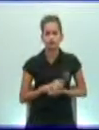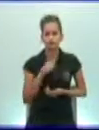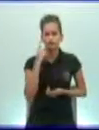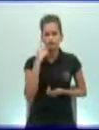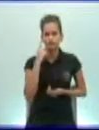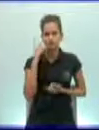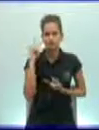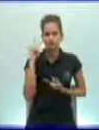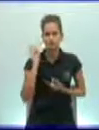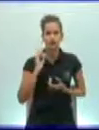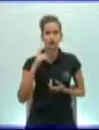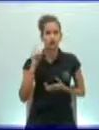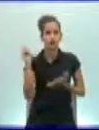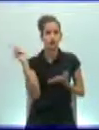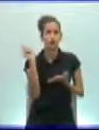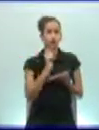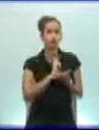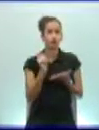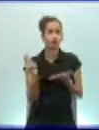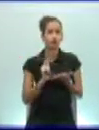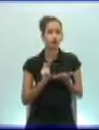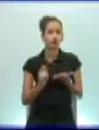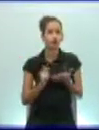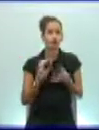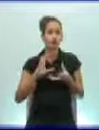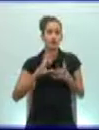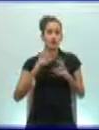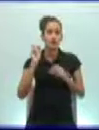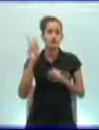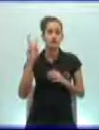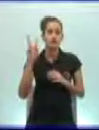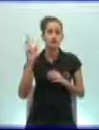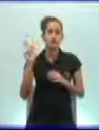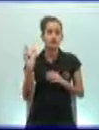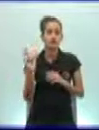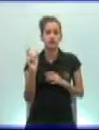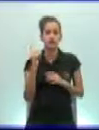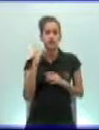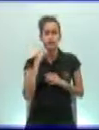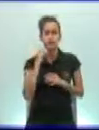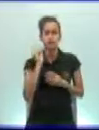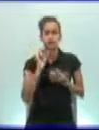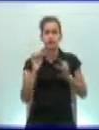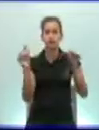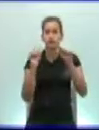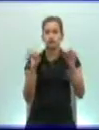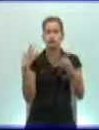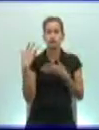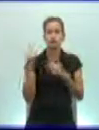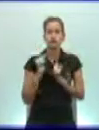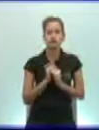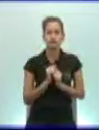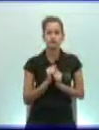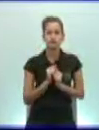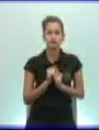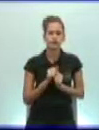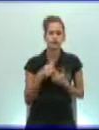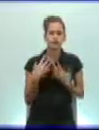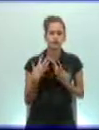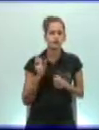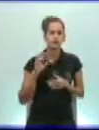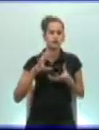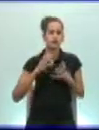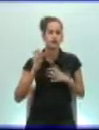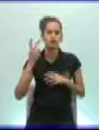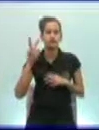Copia las formas verbales que aparecen en las oraciones anteriores. Las formas verbales que aparecen en las oraciones